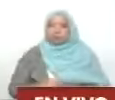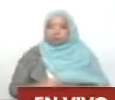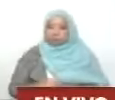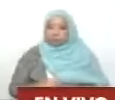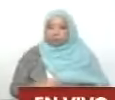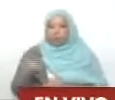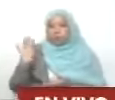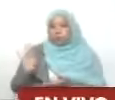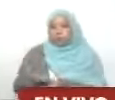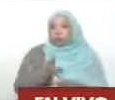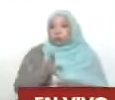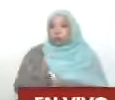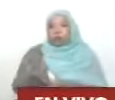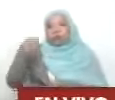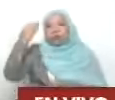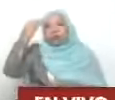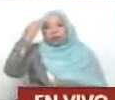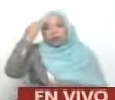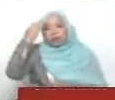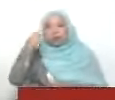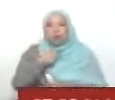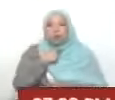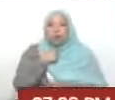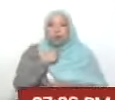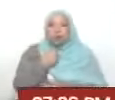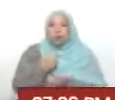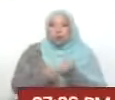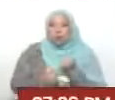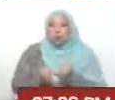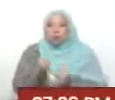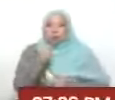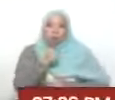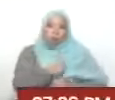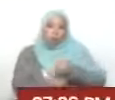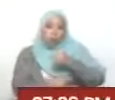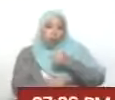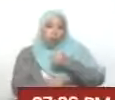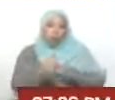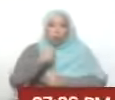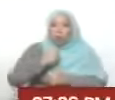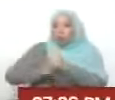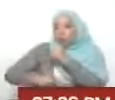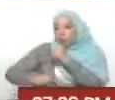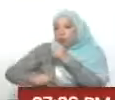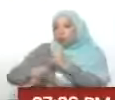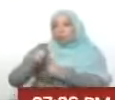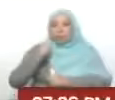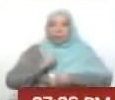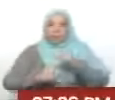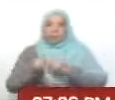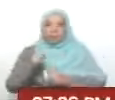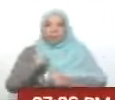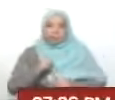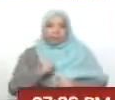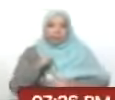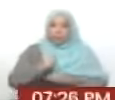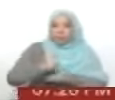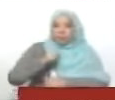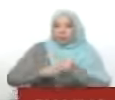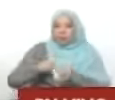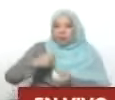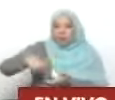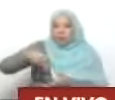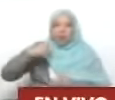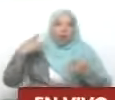bailecito del Guayquiquí ya pegó. Y se puede bailar, mira, en salsa, en